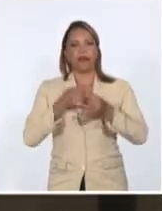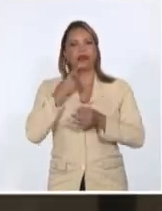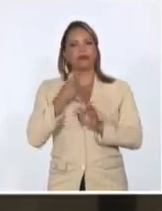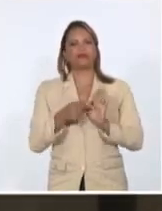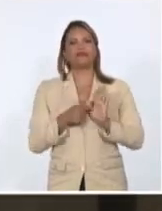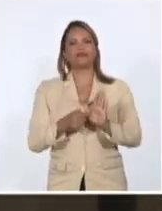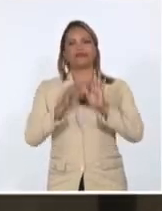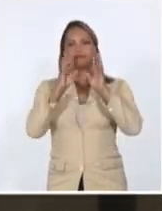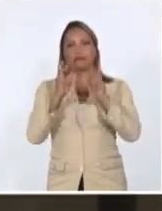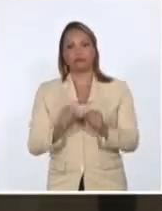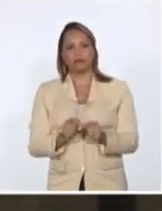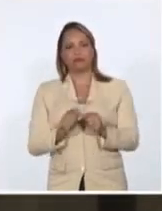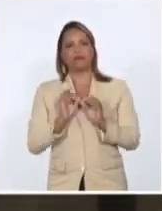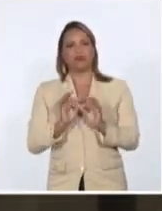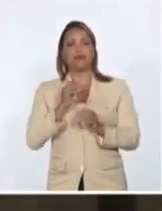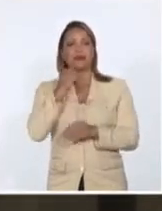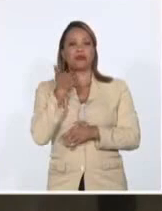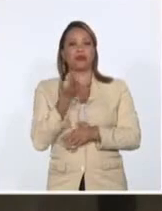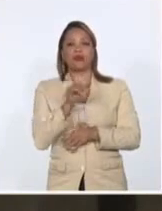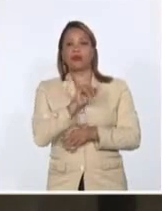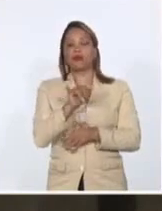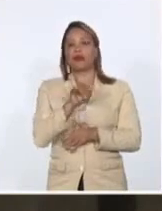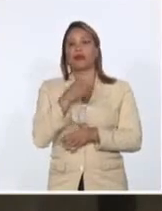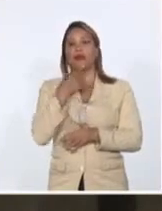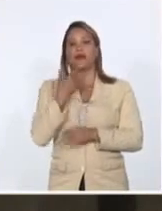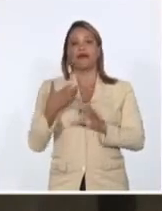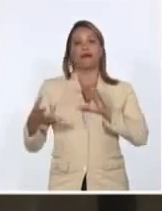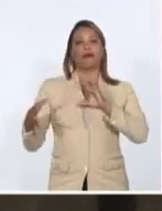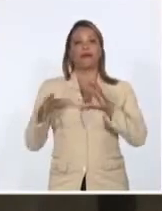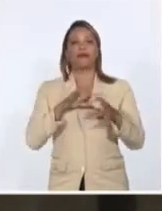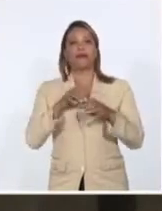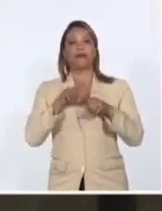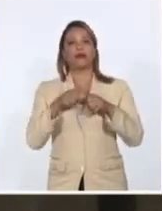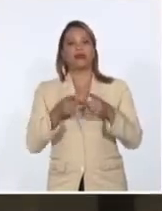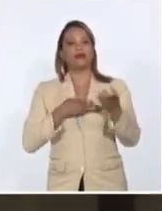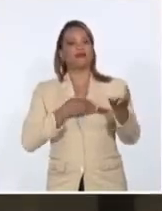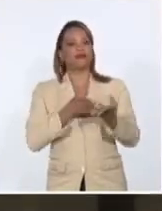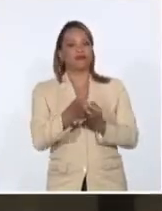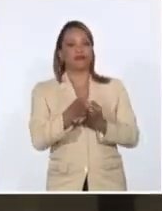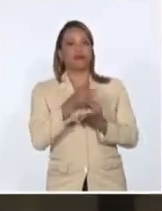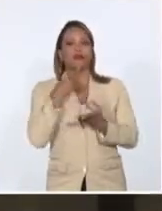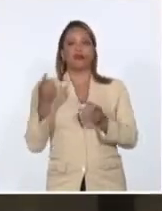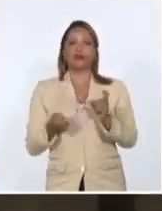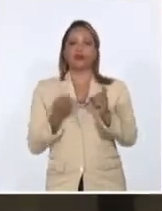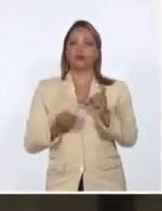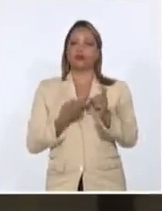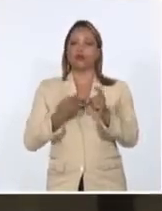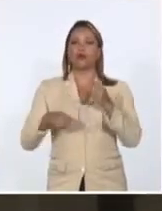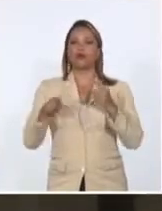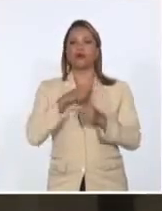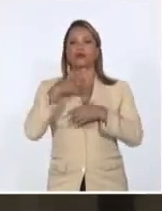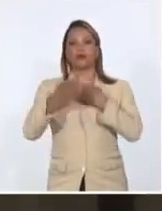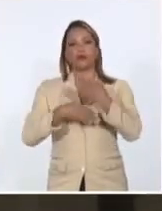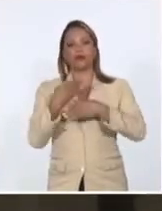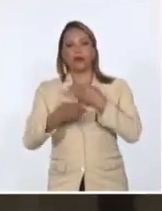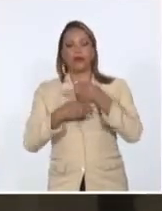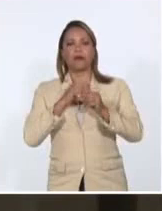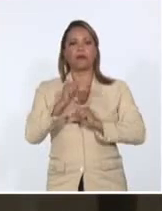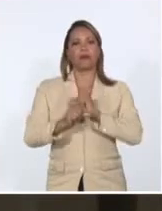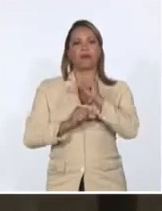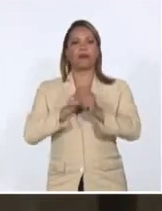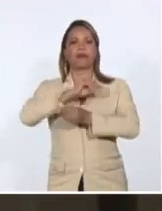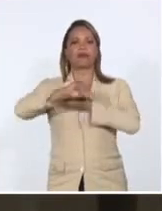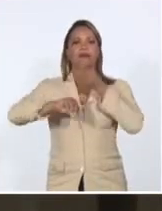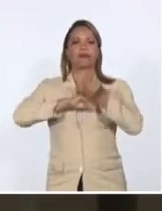pero más que todo para insistir en las brechas, para insistir en los problemas que tenemos, para ver cómo vamos transformando